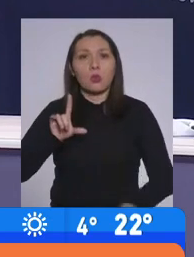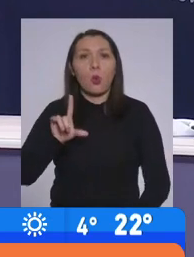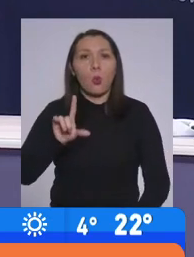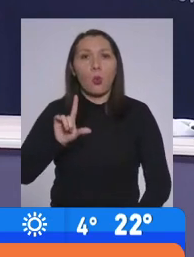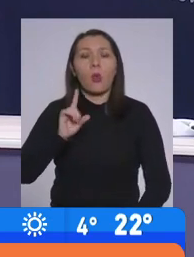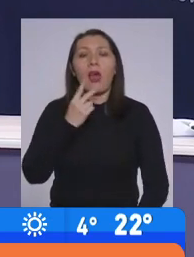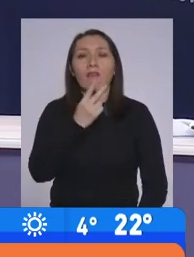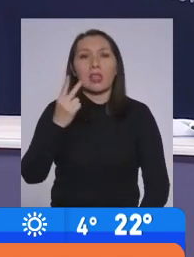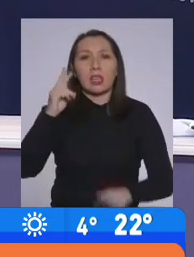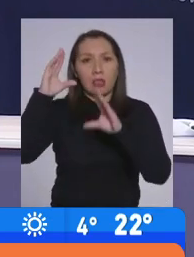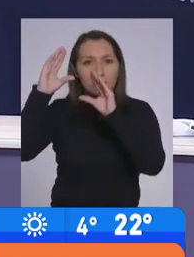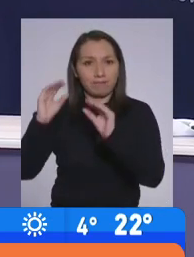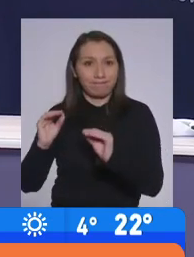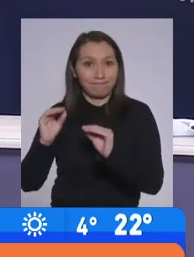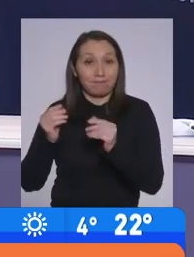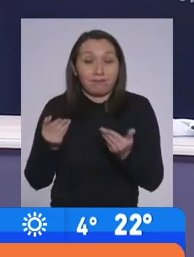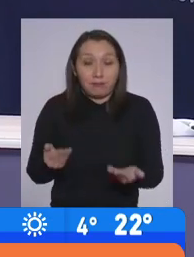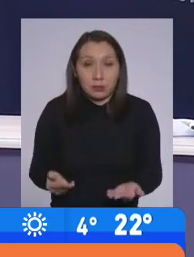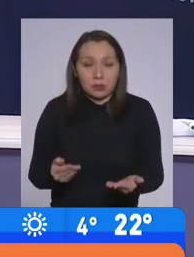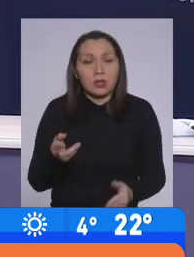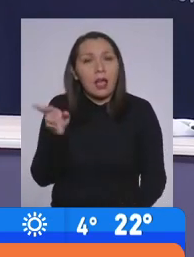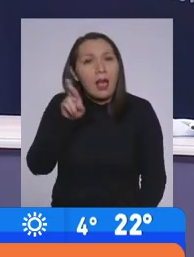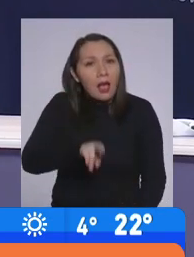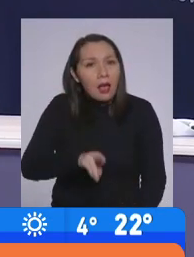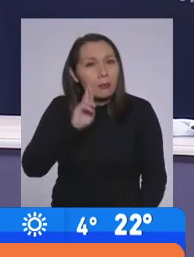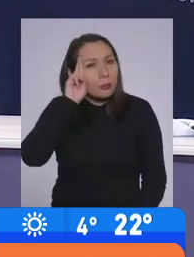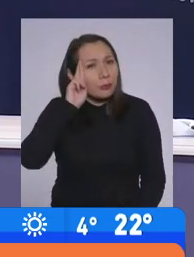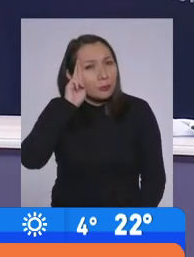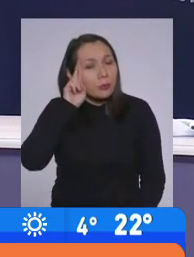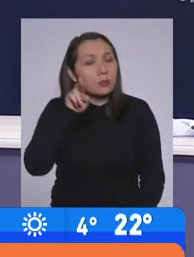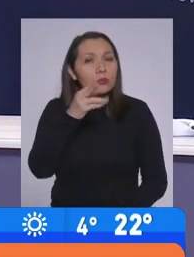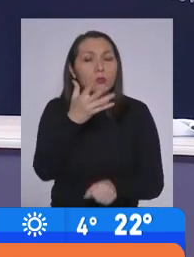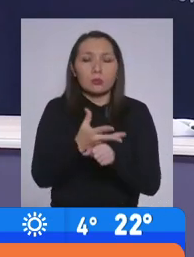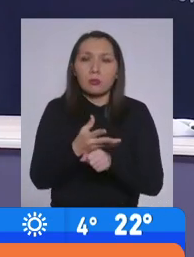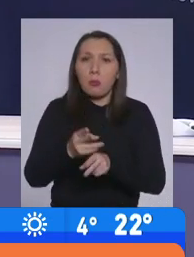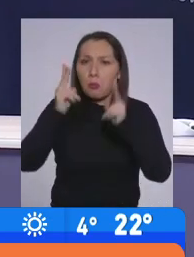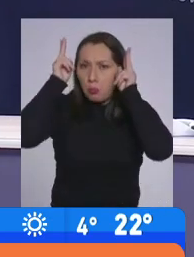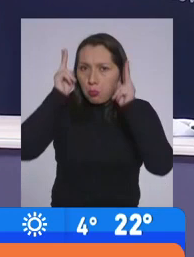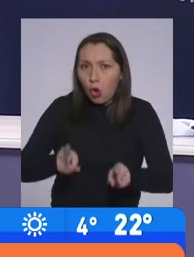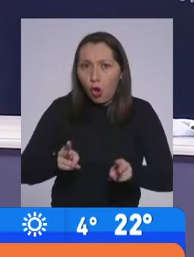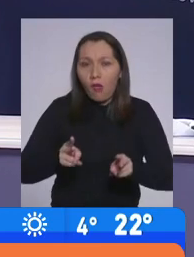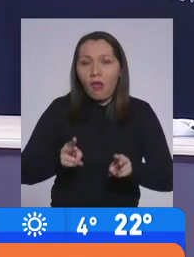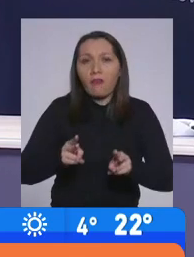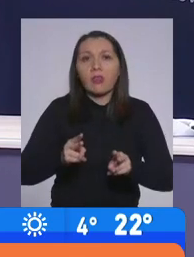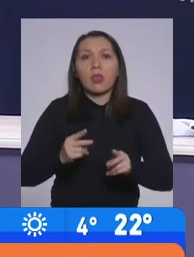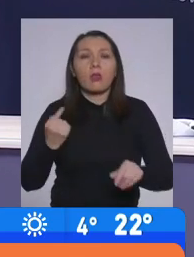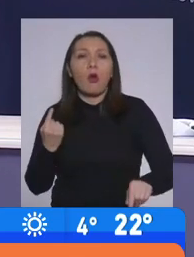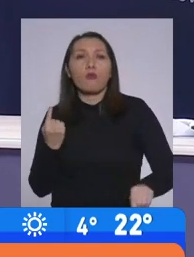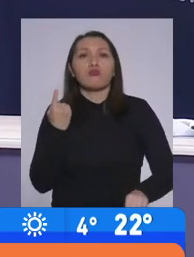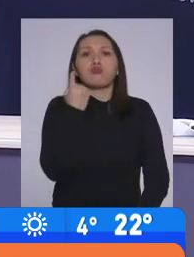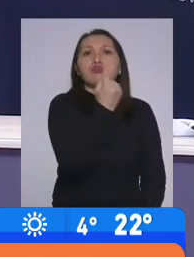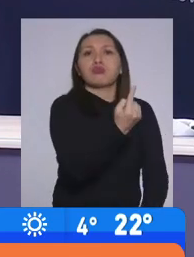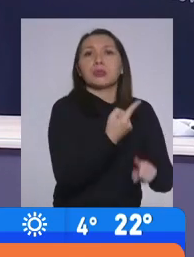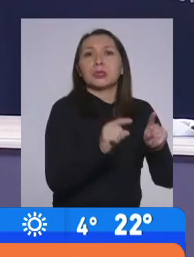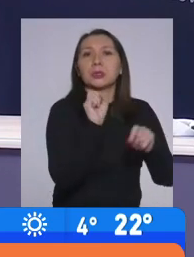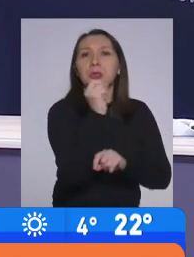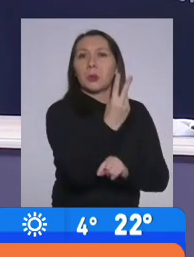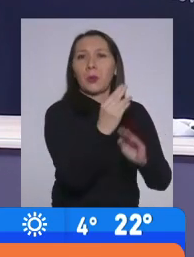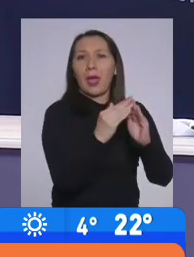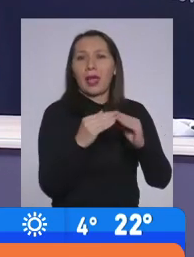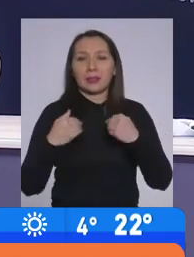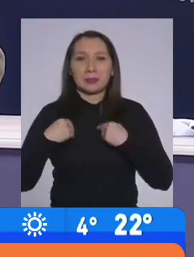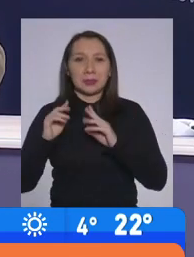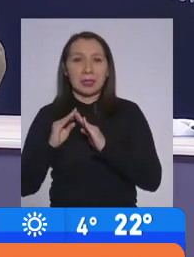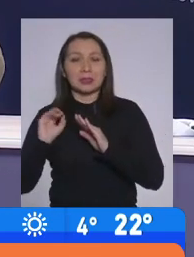22 horas aquí quiero recordar que existe prohibición para trasladarse a la segunda vivienda